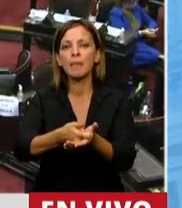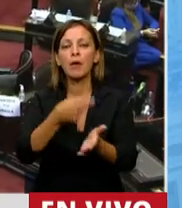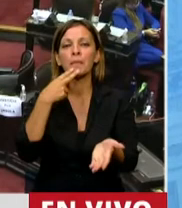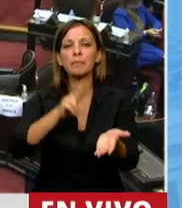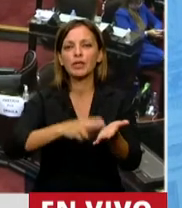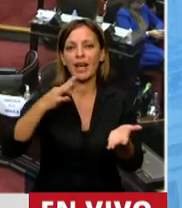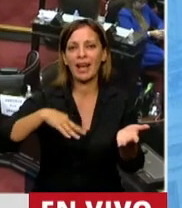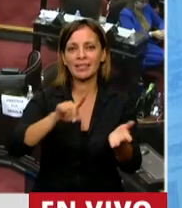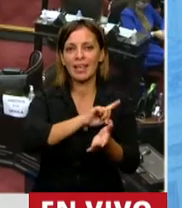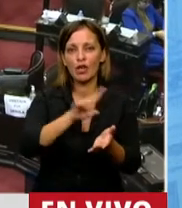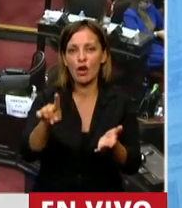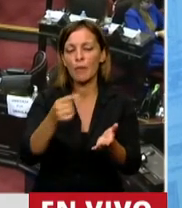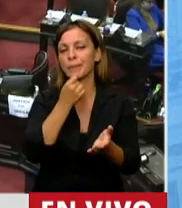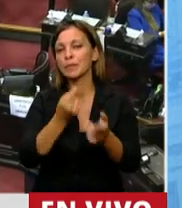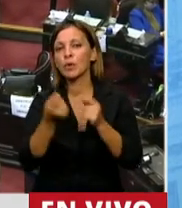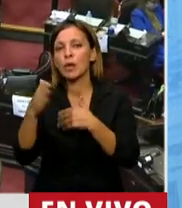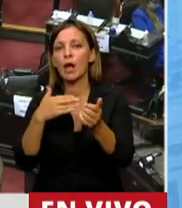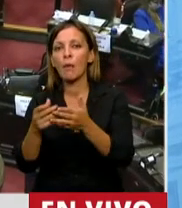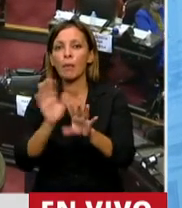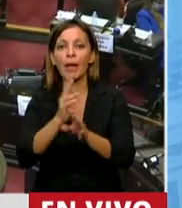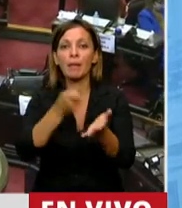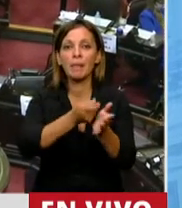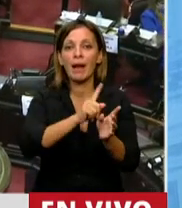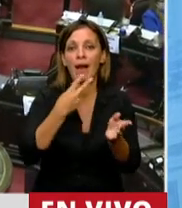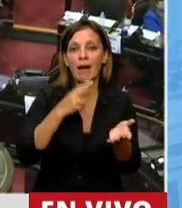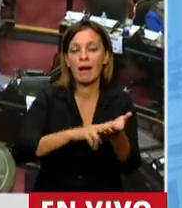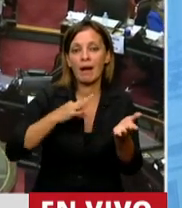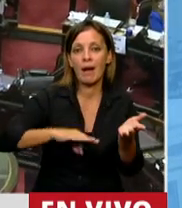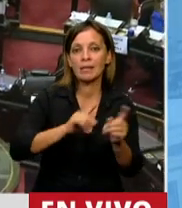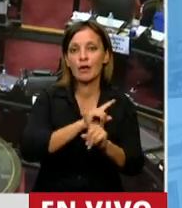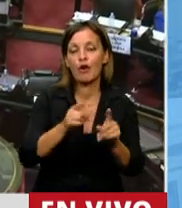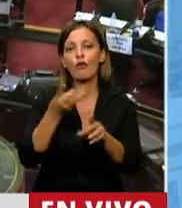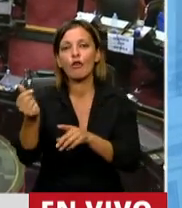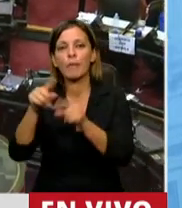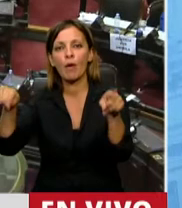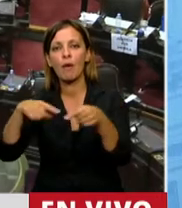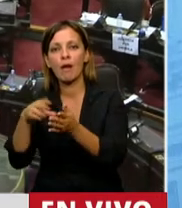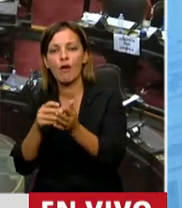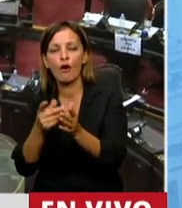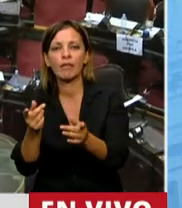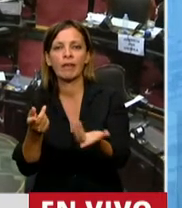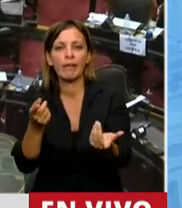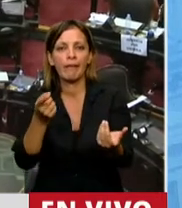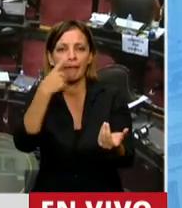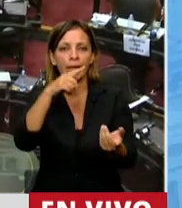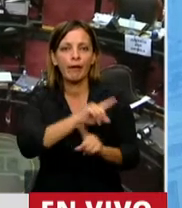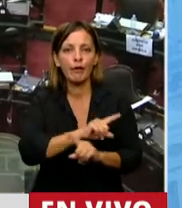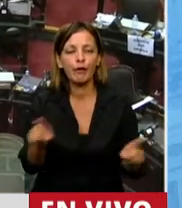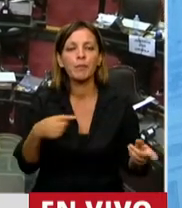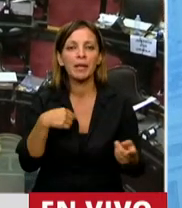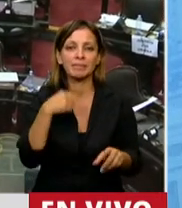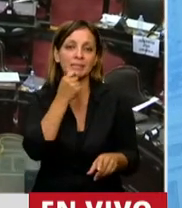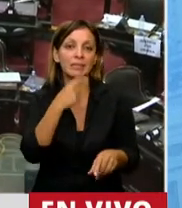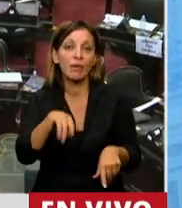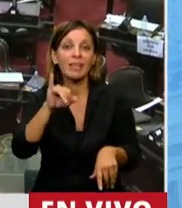obra que podría continuar o comprando un lote a aquellos constructores que hicieron, que no fuera aceptada y porque para nosotros habría